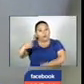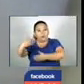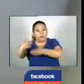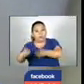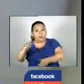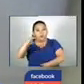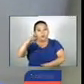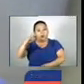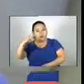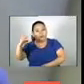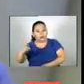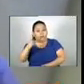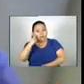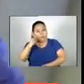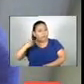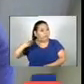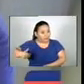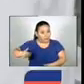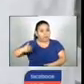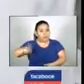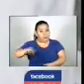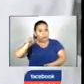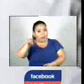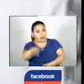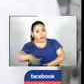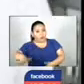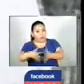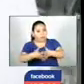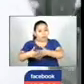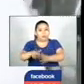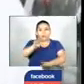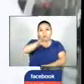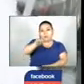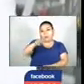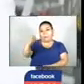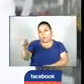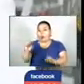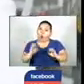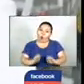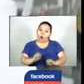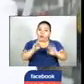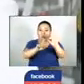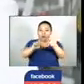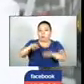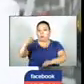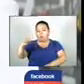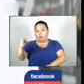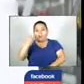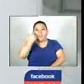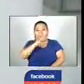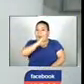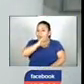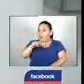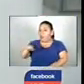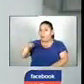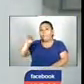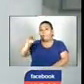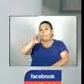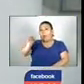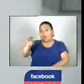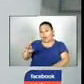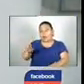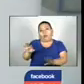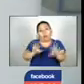que cada año, sin causa específica, en Estados Unidos entre 3.000 y 6.000 personas desarrollan el síndrome Guillain-Barré. Y aseguran que